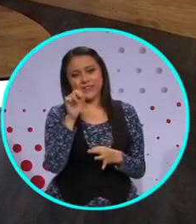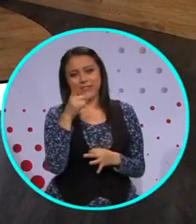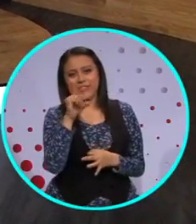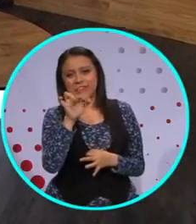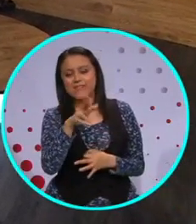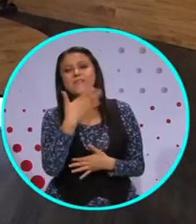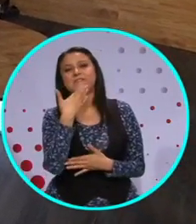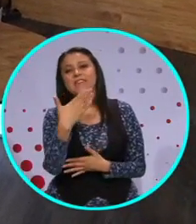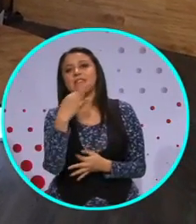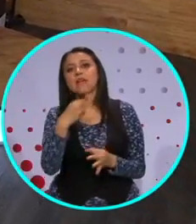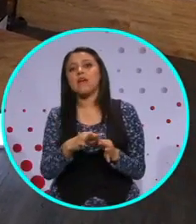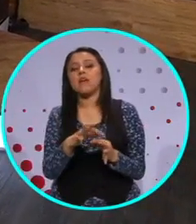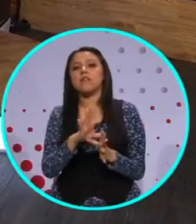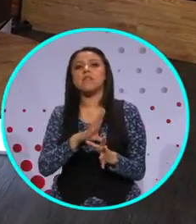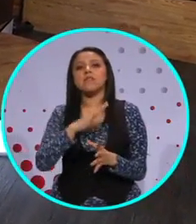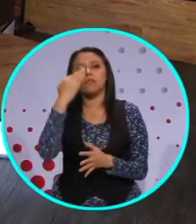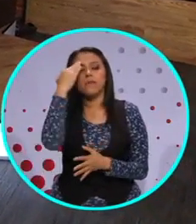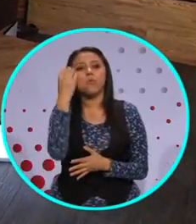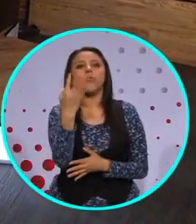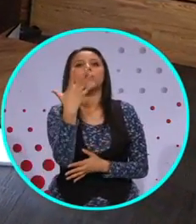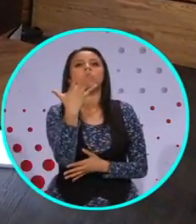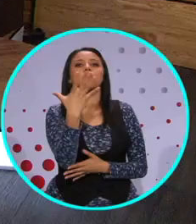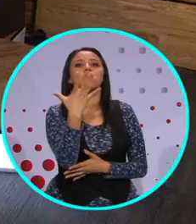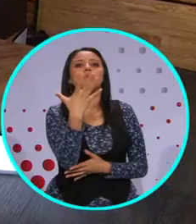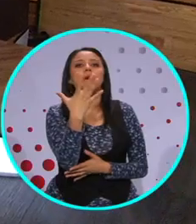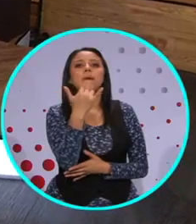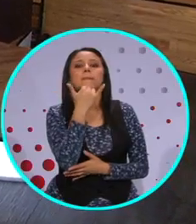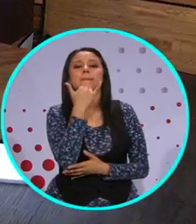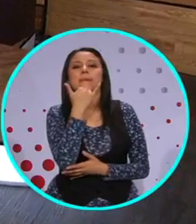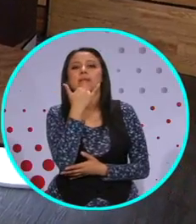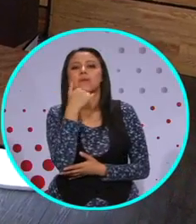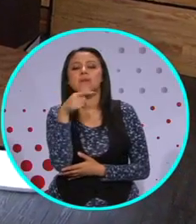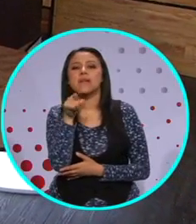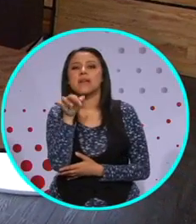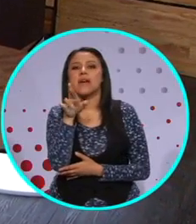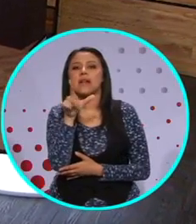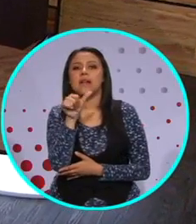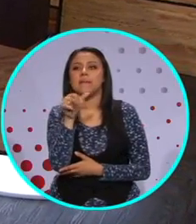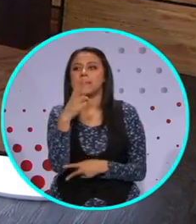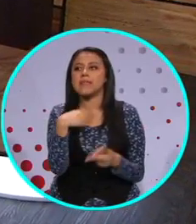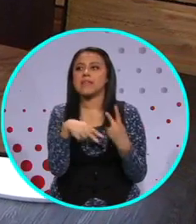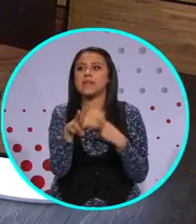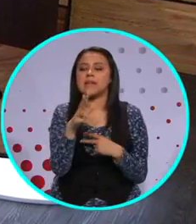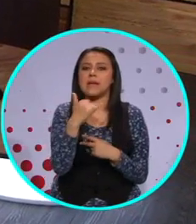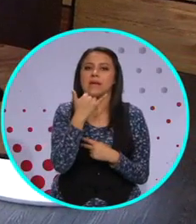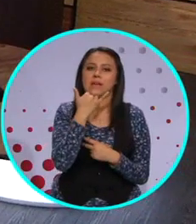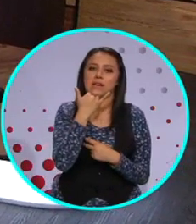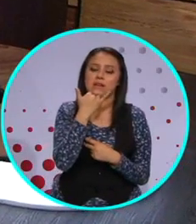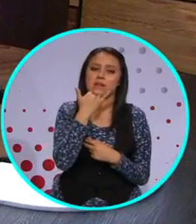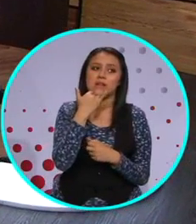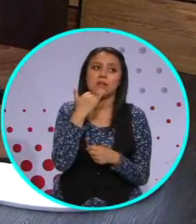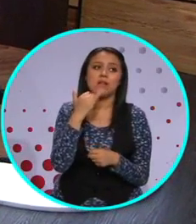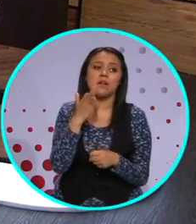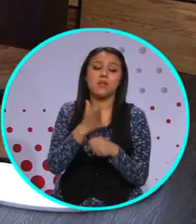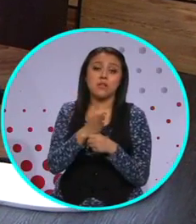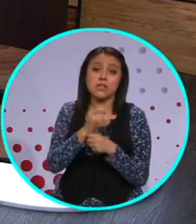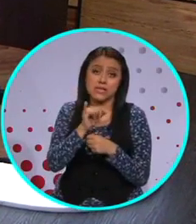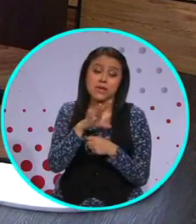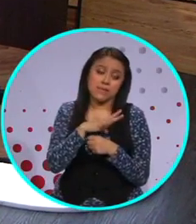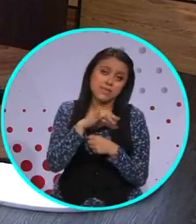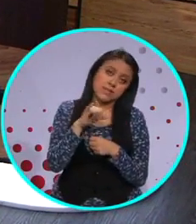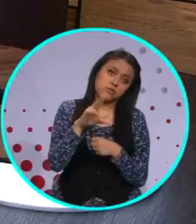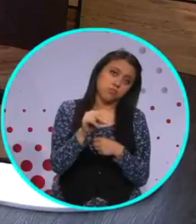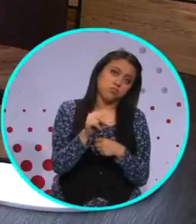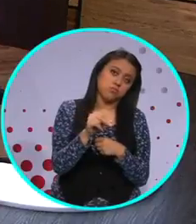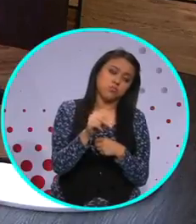los otros lados cuánto tiempo tengo cuánto te pones ahora voy a tener el espacio con calle este hoy a cuando acaben a más meses y no tengo espacio con que allí